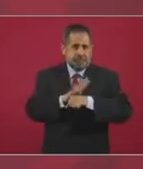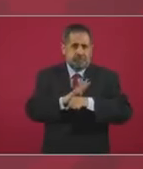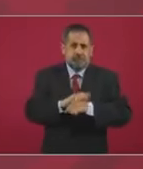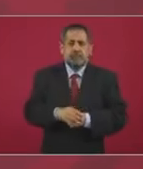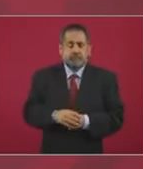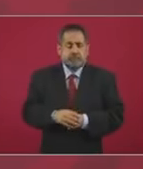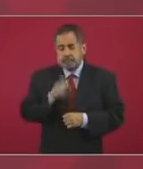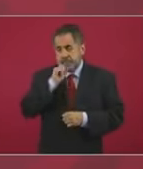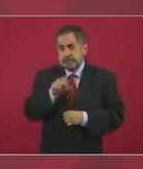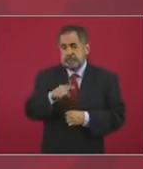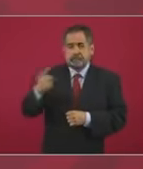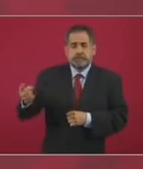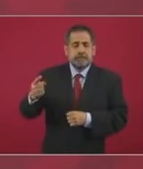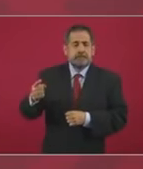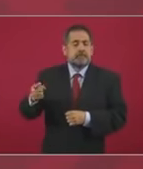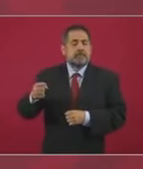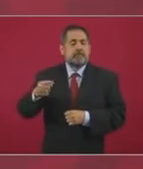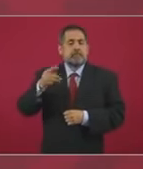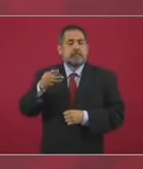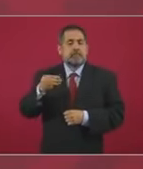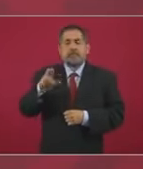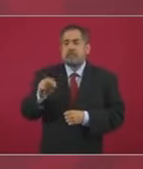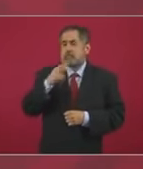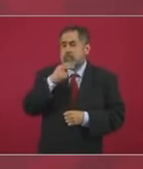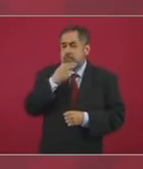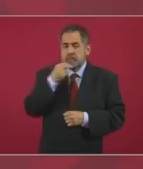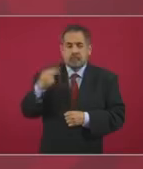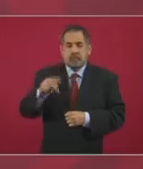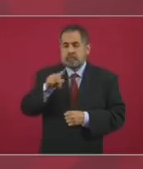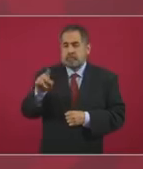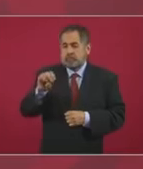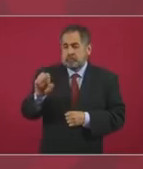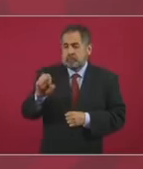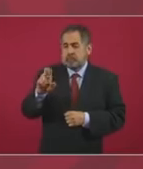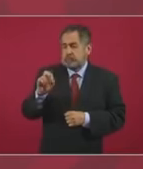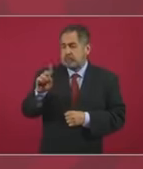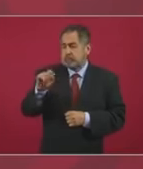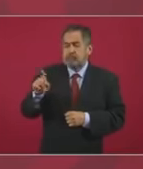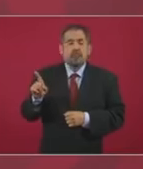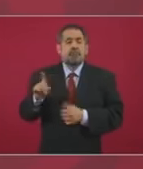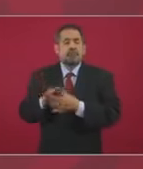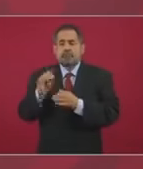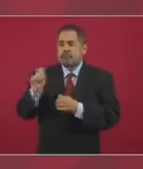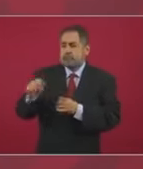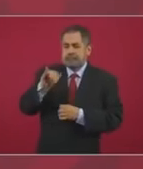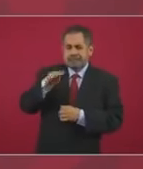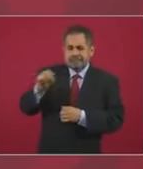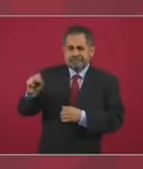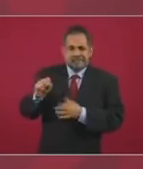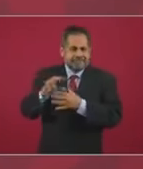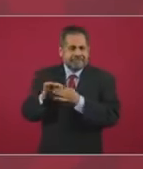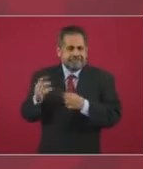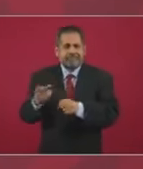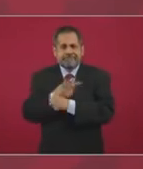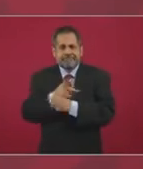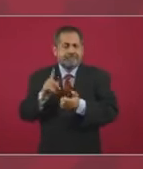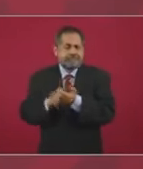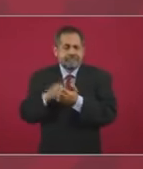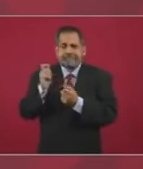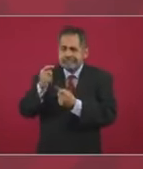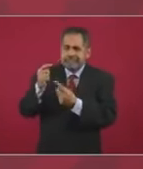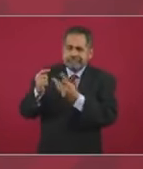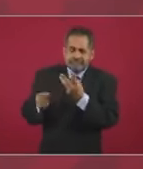el maestro Zoé presentará los servicios integrales del IMSS, en particular aquellos derivados en